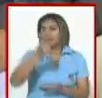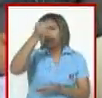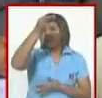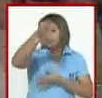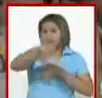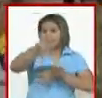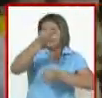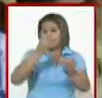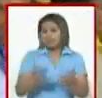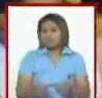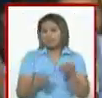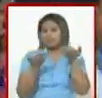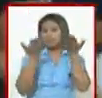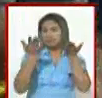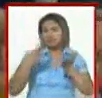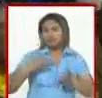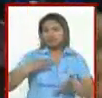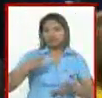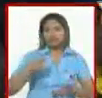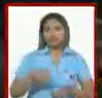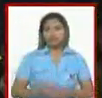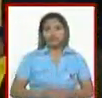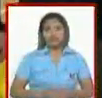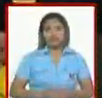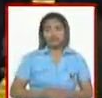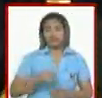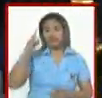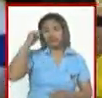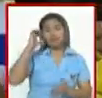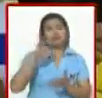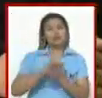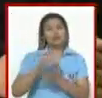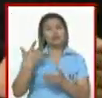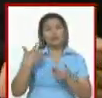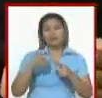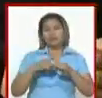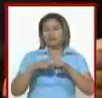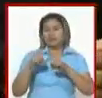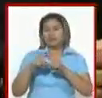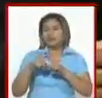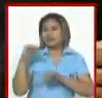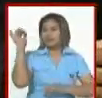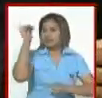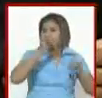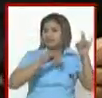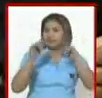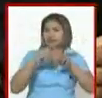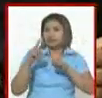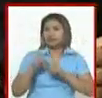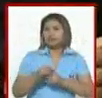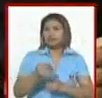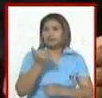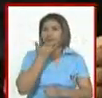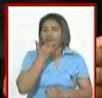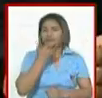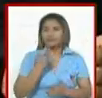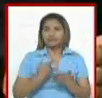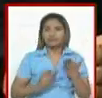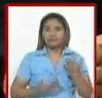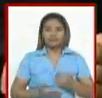el baile ofrenda voluntaria entonces yo creo que esto está rayando en la tontera está rayando en la ignorancia